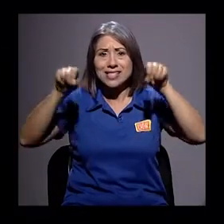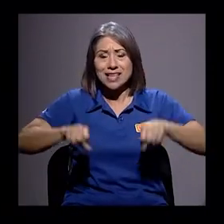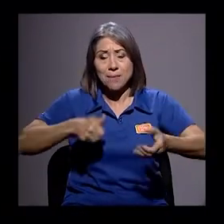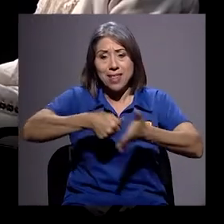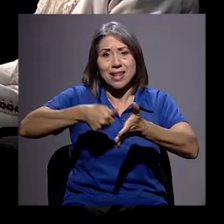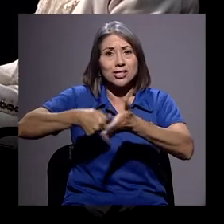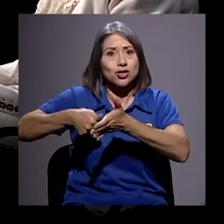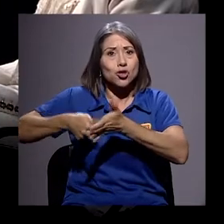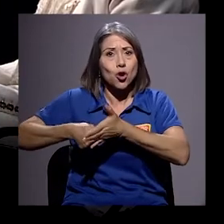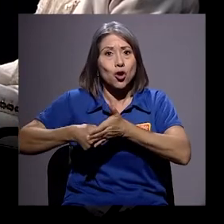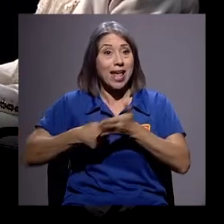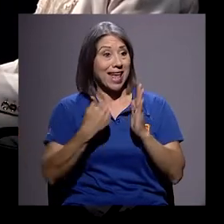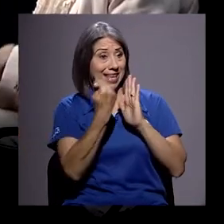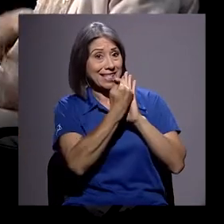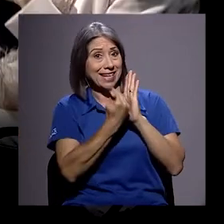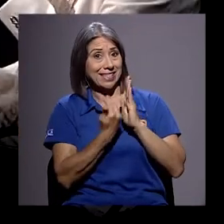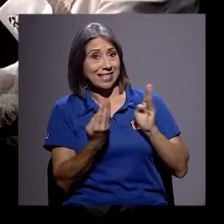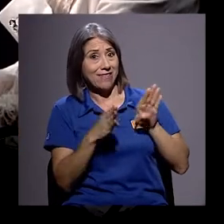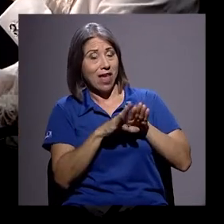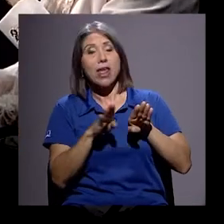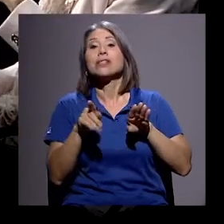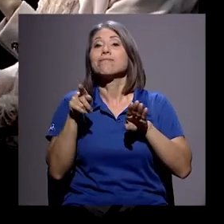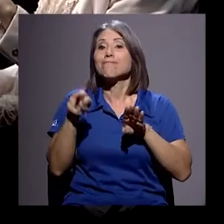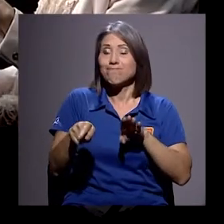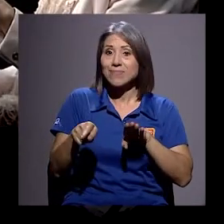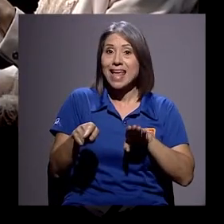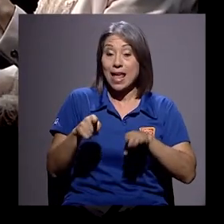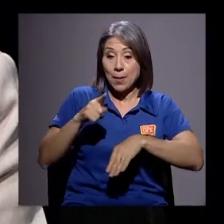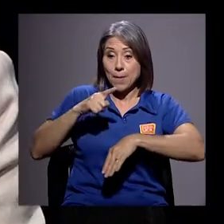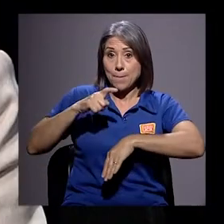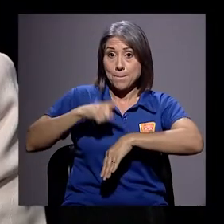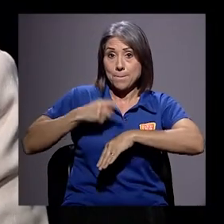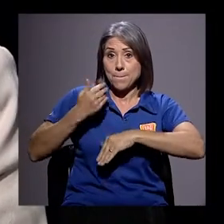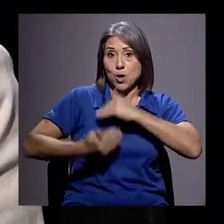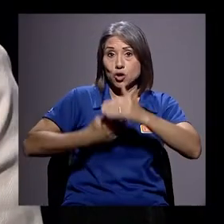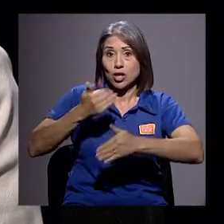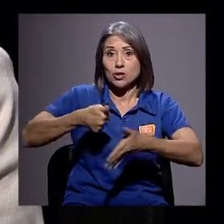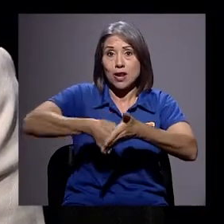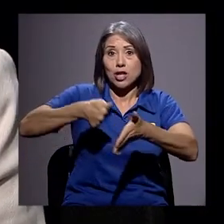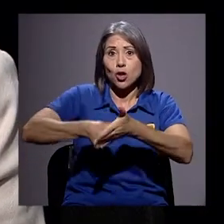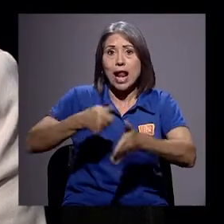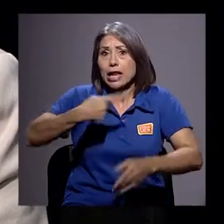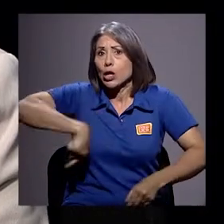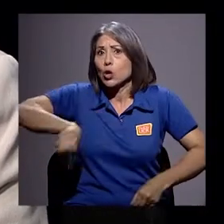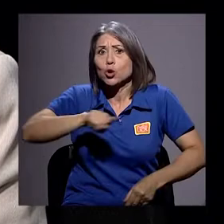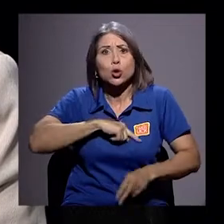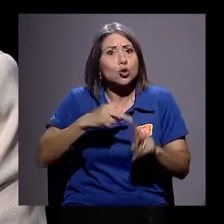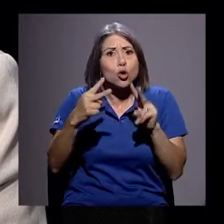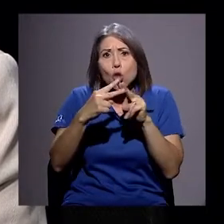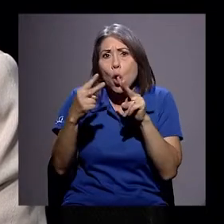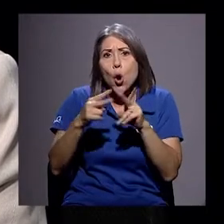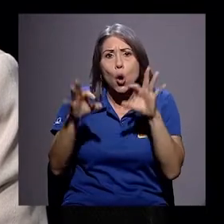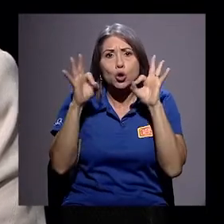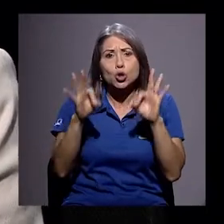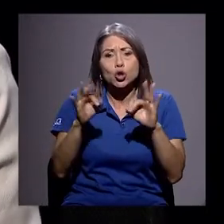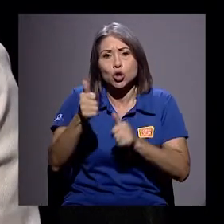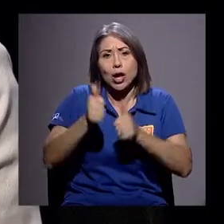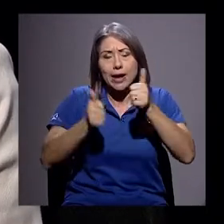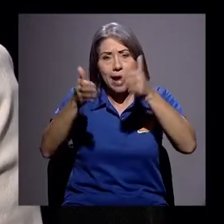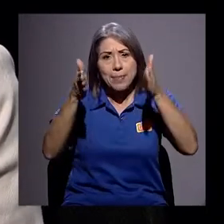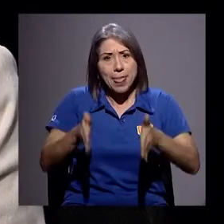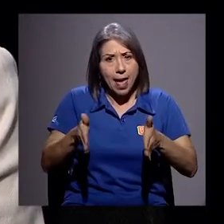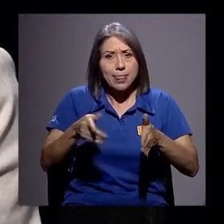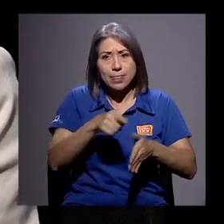desde listas cerradas no permite durante el proceso electoral que conozcamos bien a esos candidatos